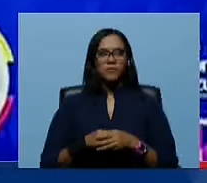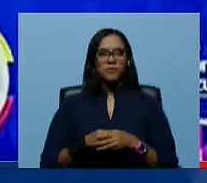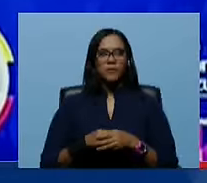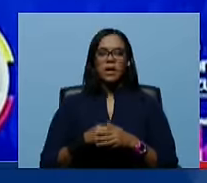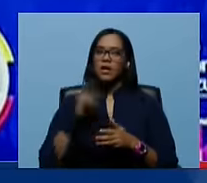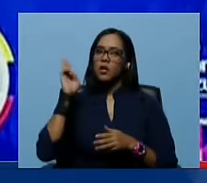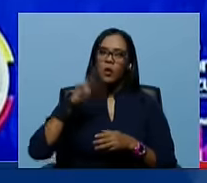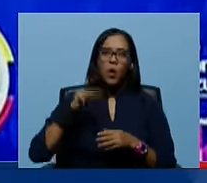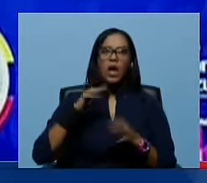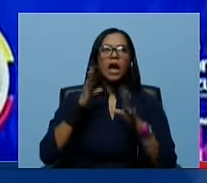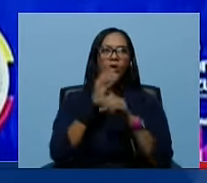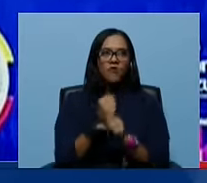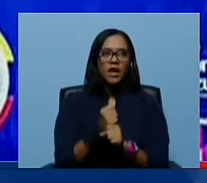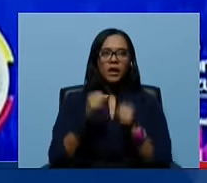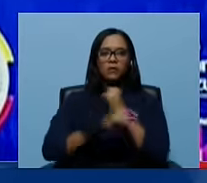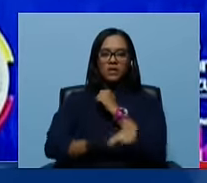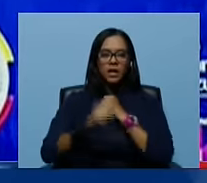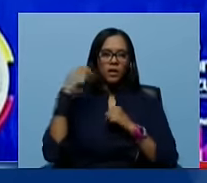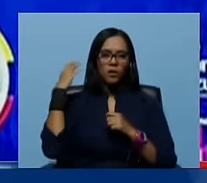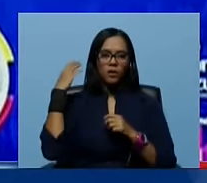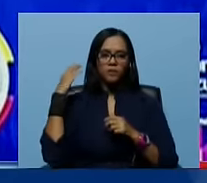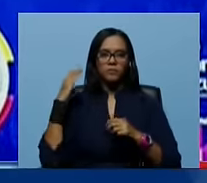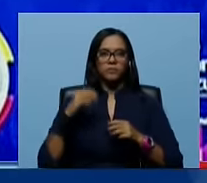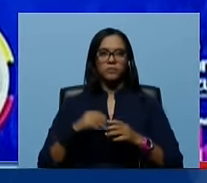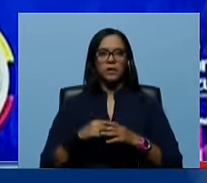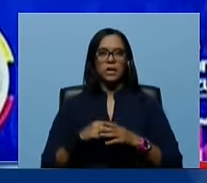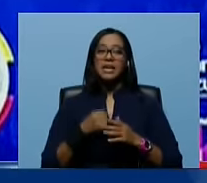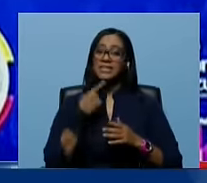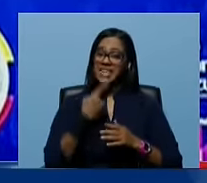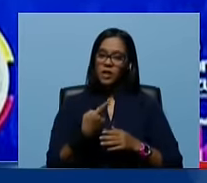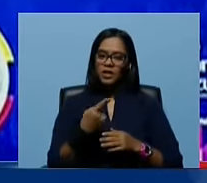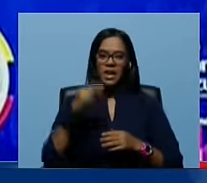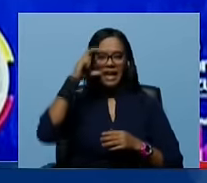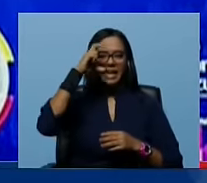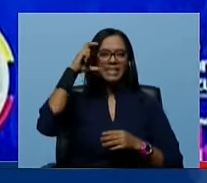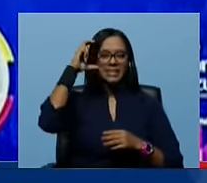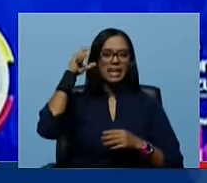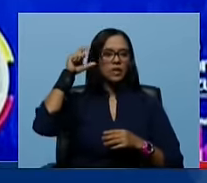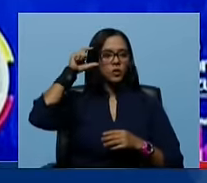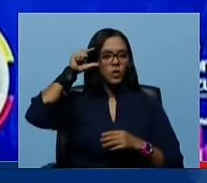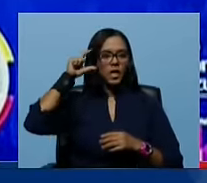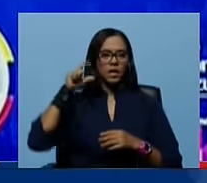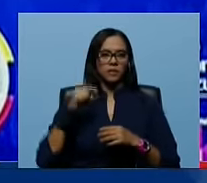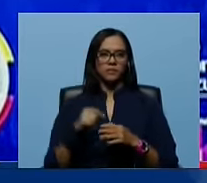Nunca creas en un santanderista. Se lo dije al canciller en estos días,